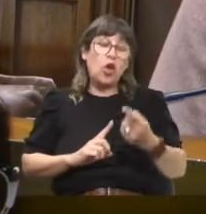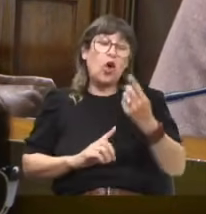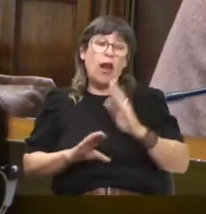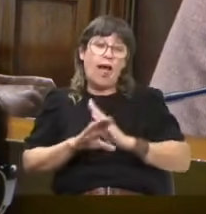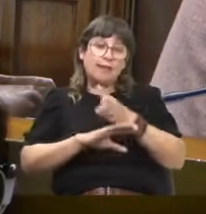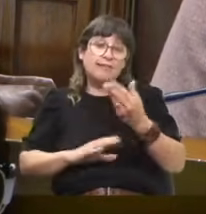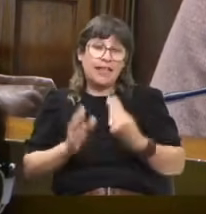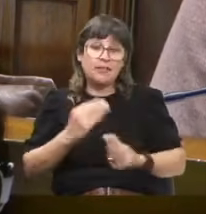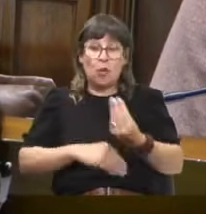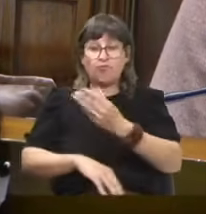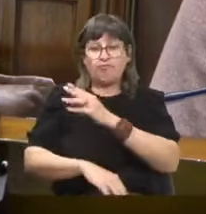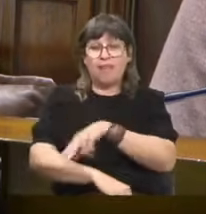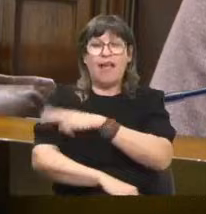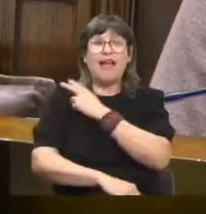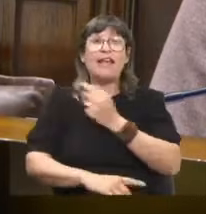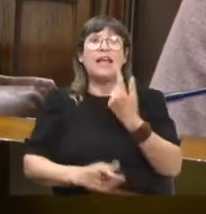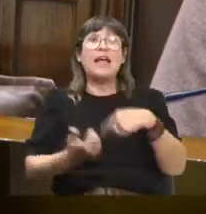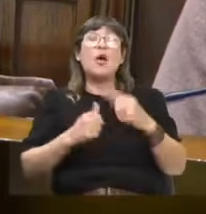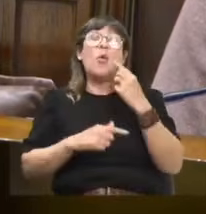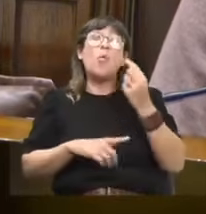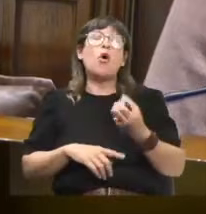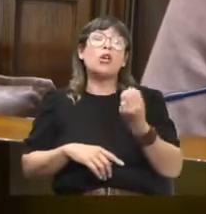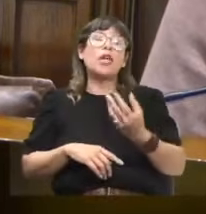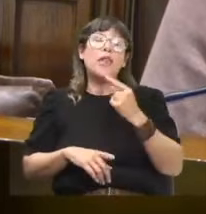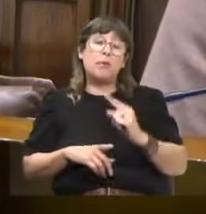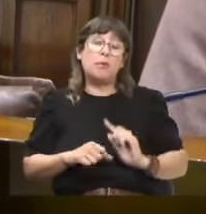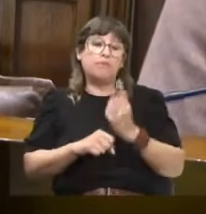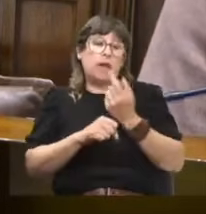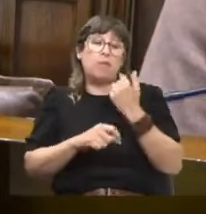que debe primar es la realidad económica y funcional.